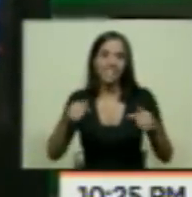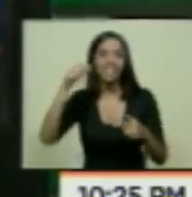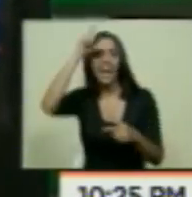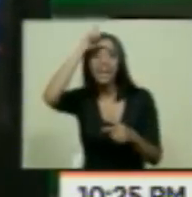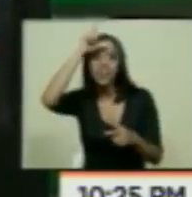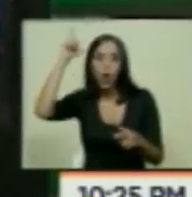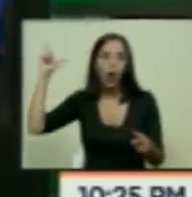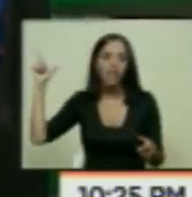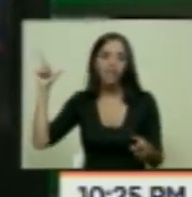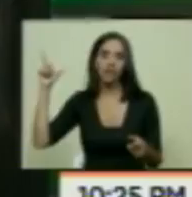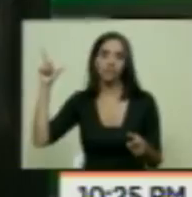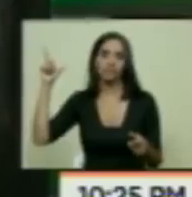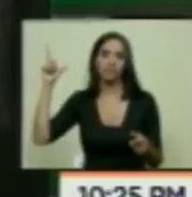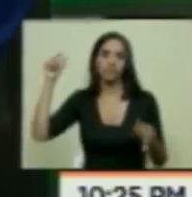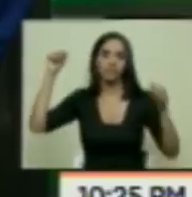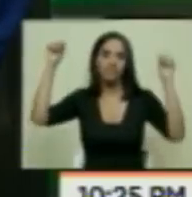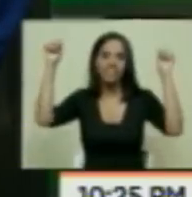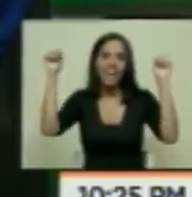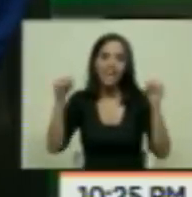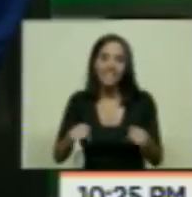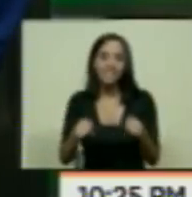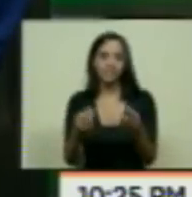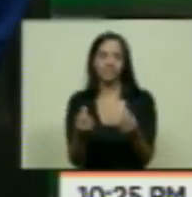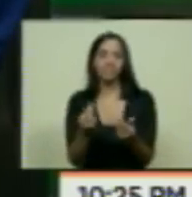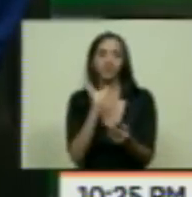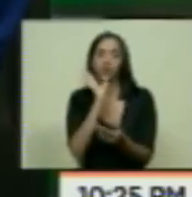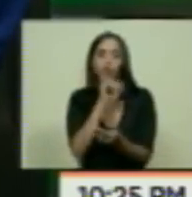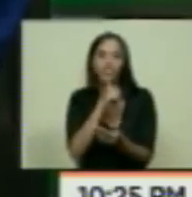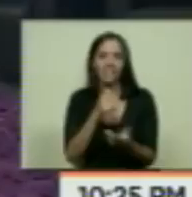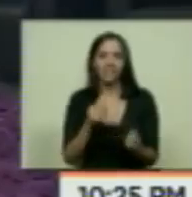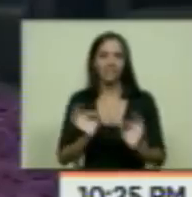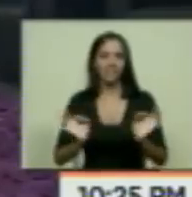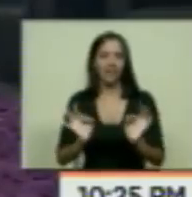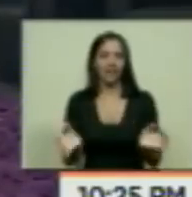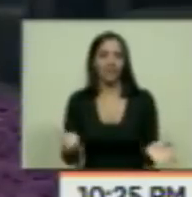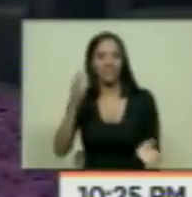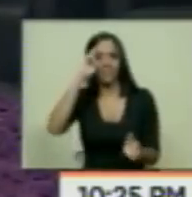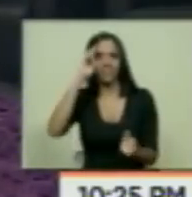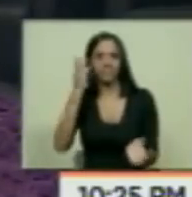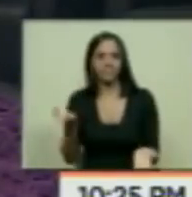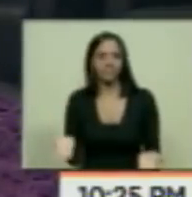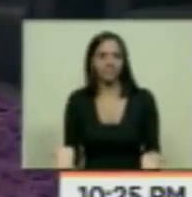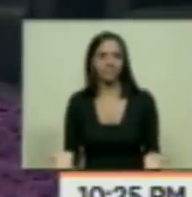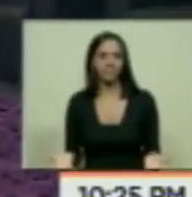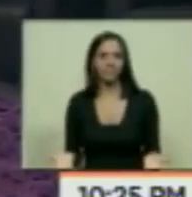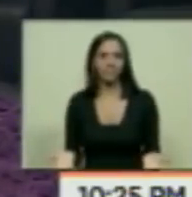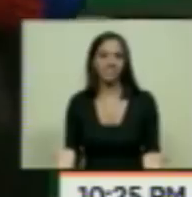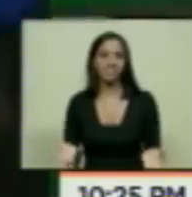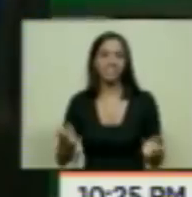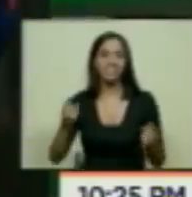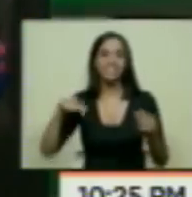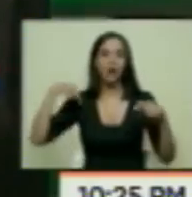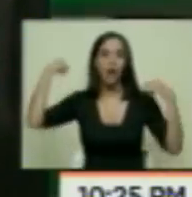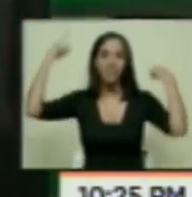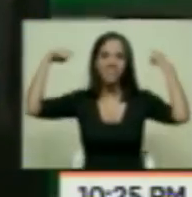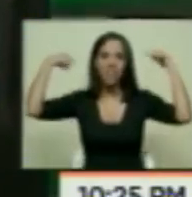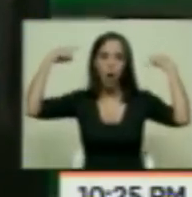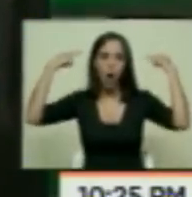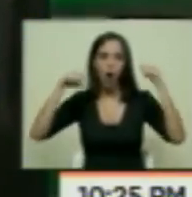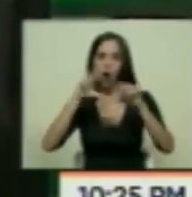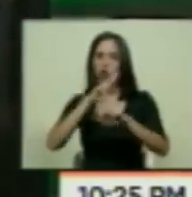la lógica del capital aquí no tiene asidero. Es que ya pasaron. Es que, se volvieron locos, no